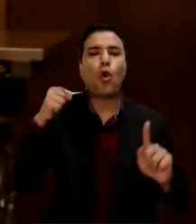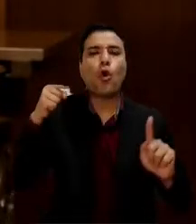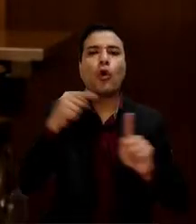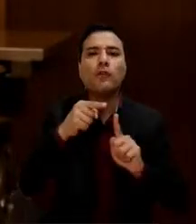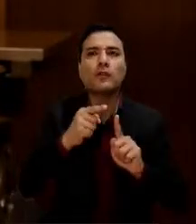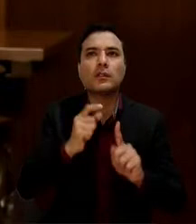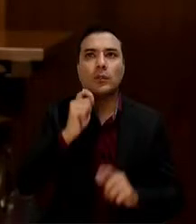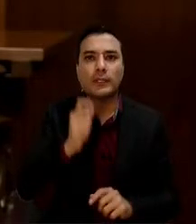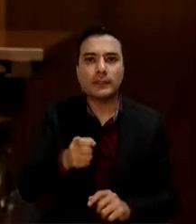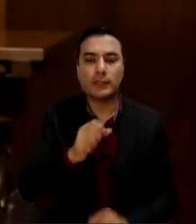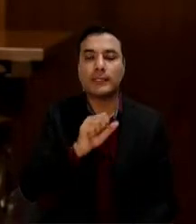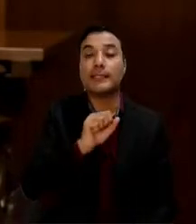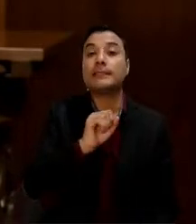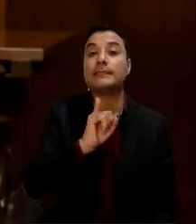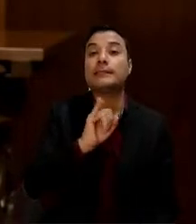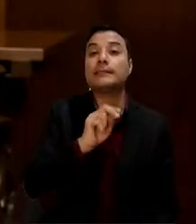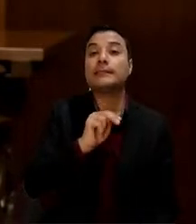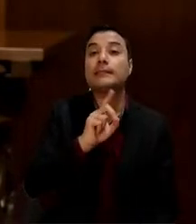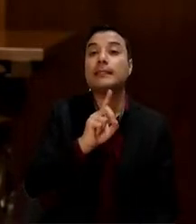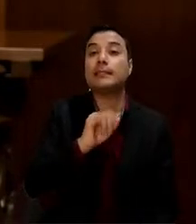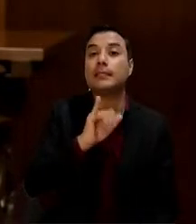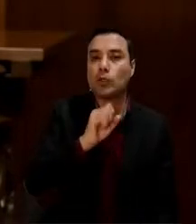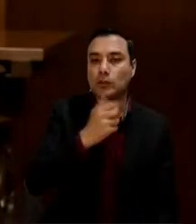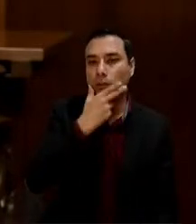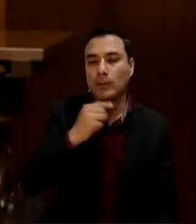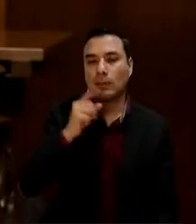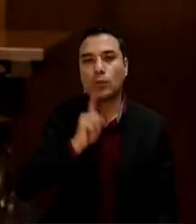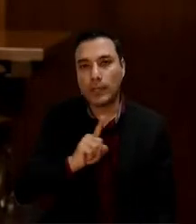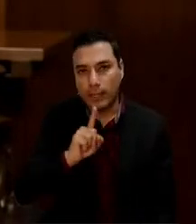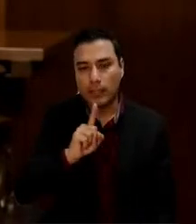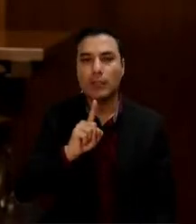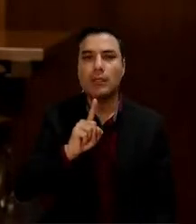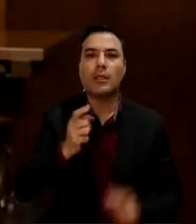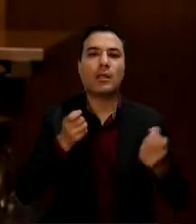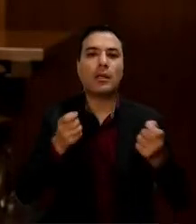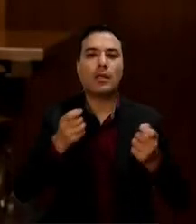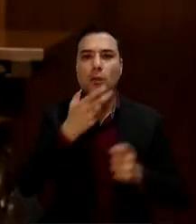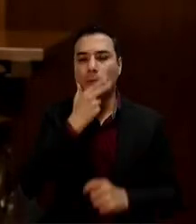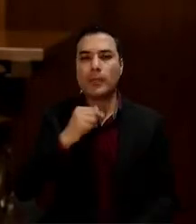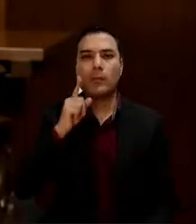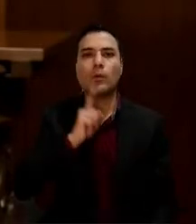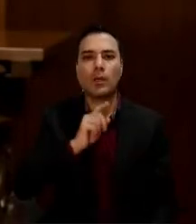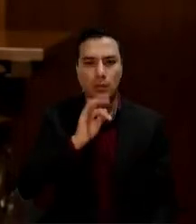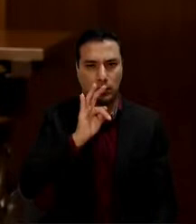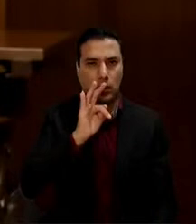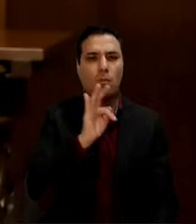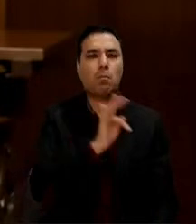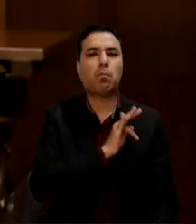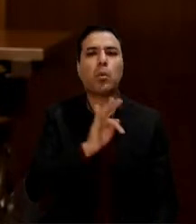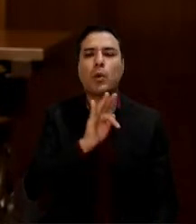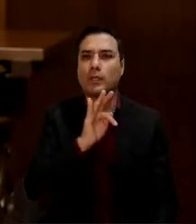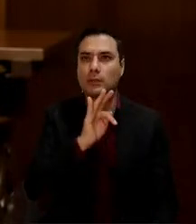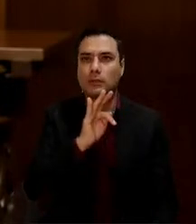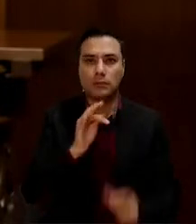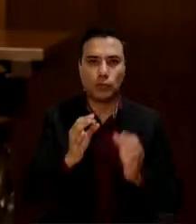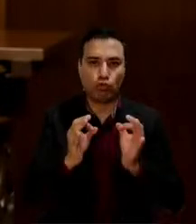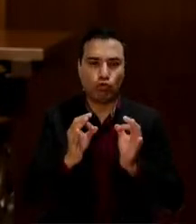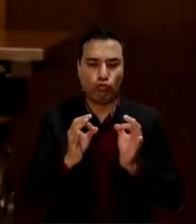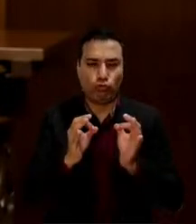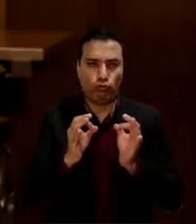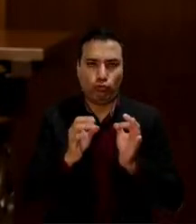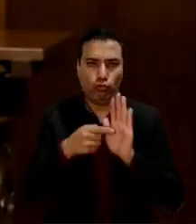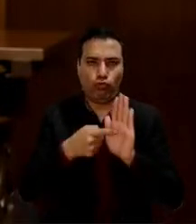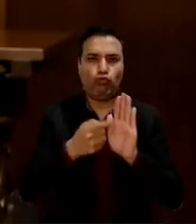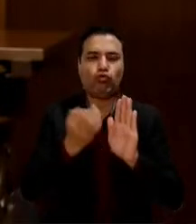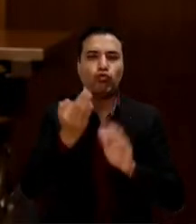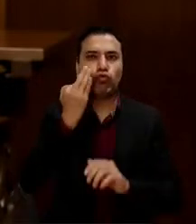que tanto síndicas, síndicos, regidoras y regidores den certeza jurídica a la población de cuáles